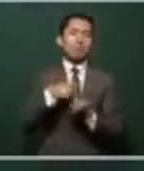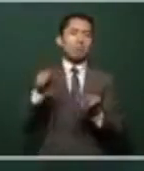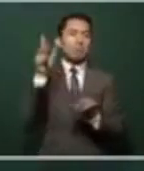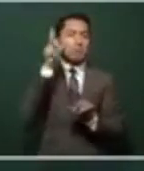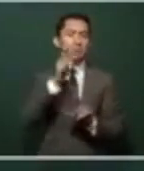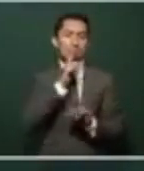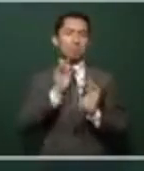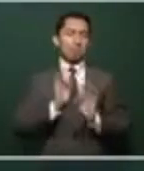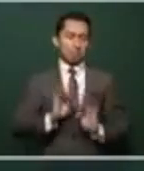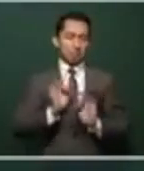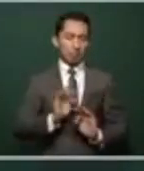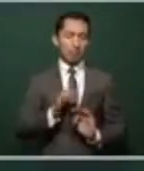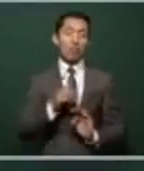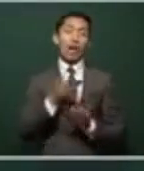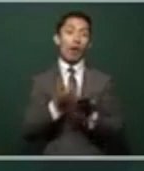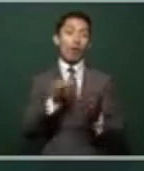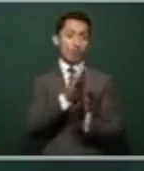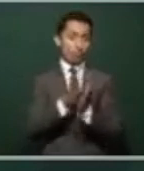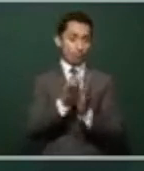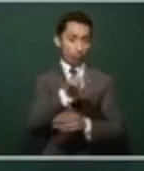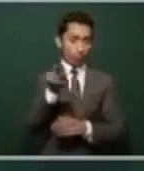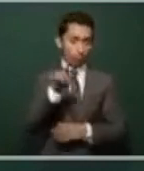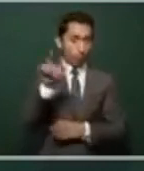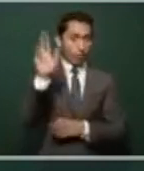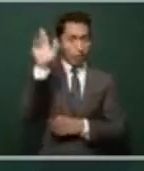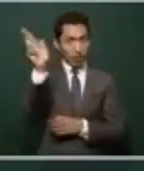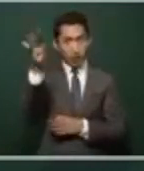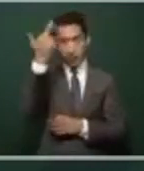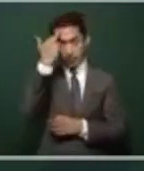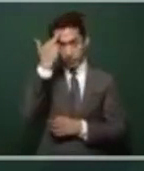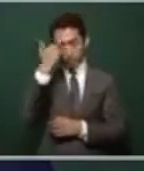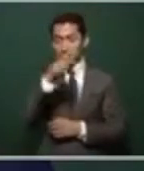bueno, recordemos que